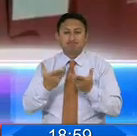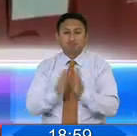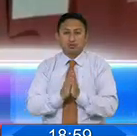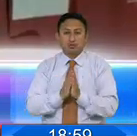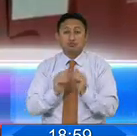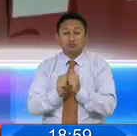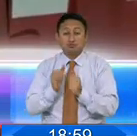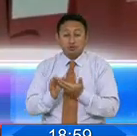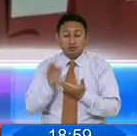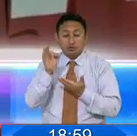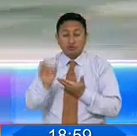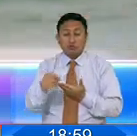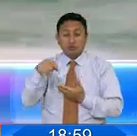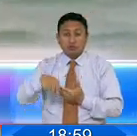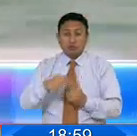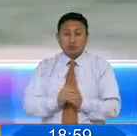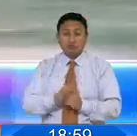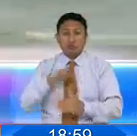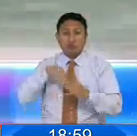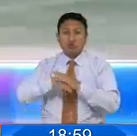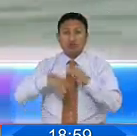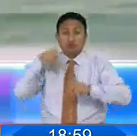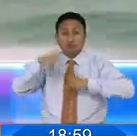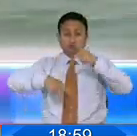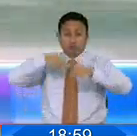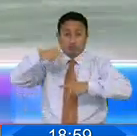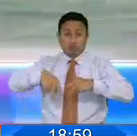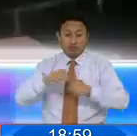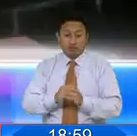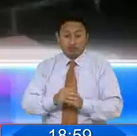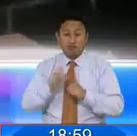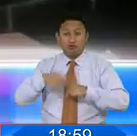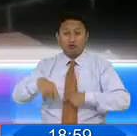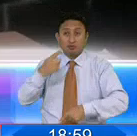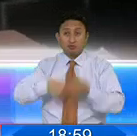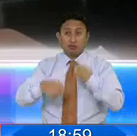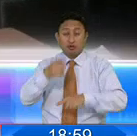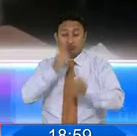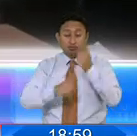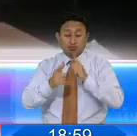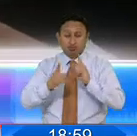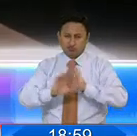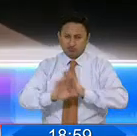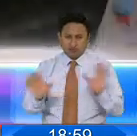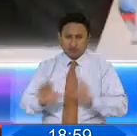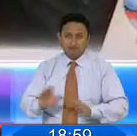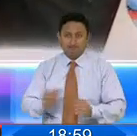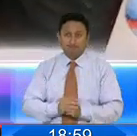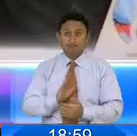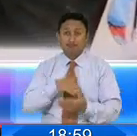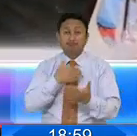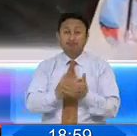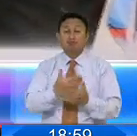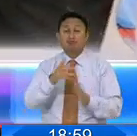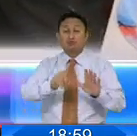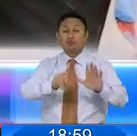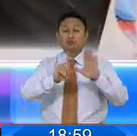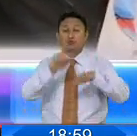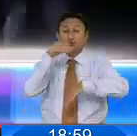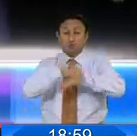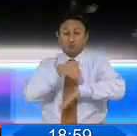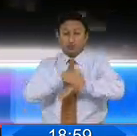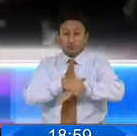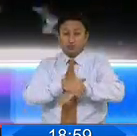cada cantón a prohibir el acceso a balnearios, limitar la venta y consumo de bebidas alcohólicas hasta las 18 horas